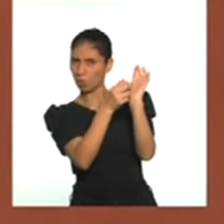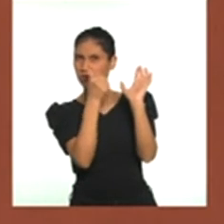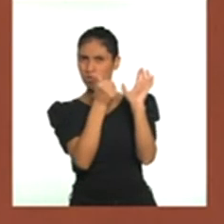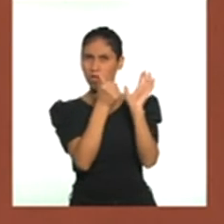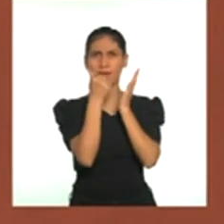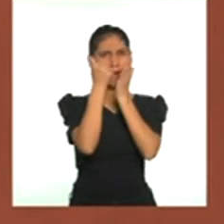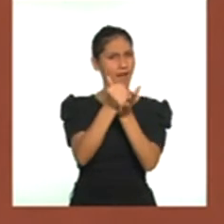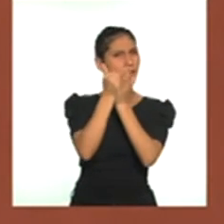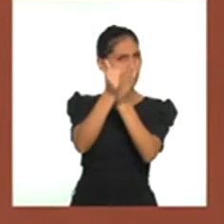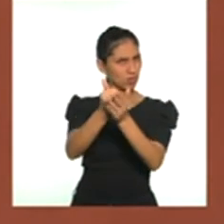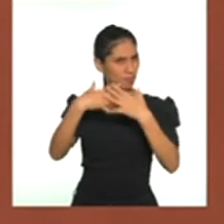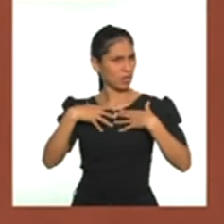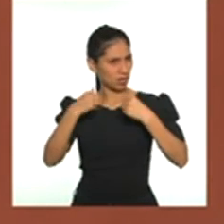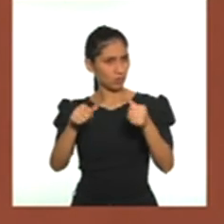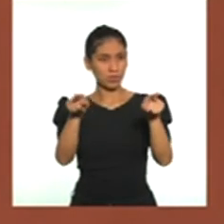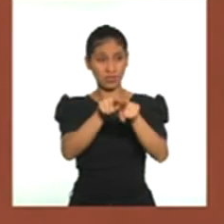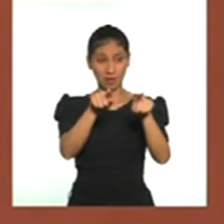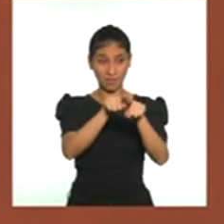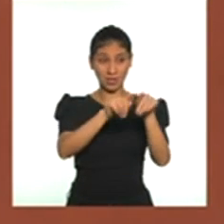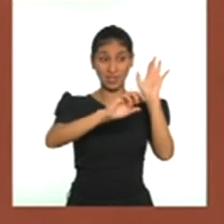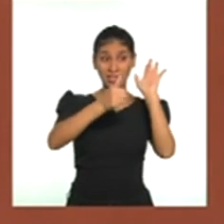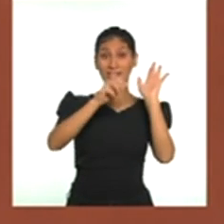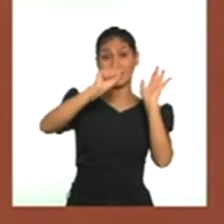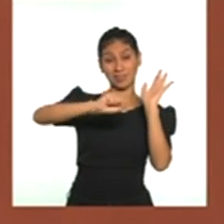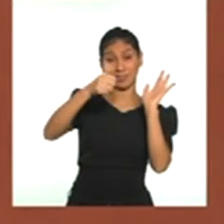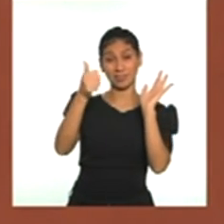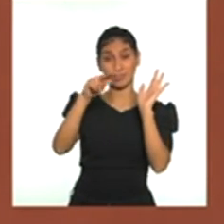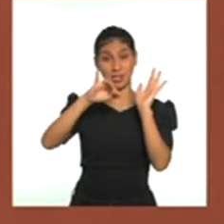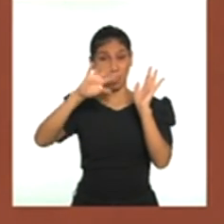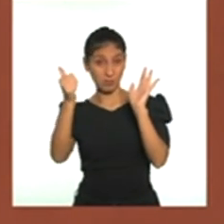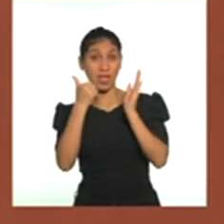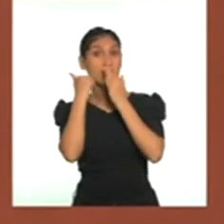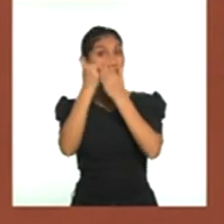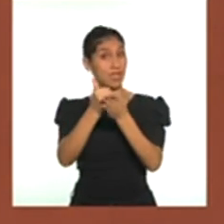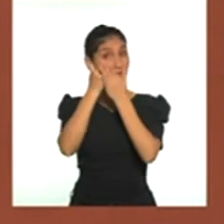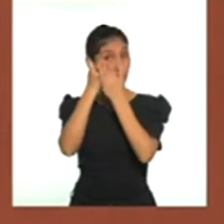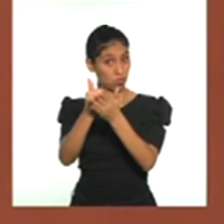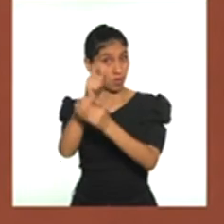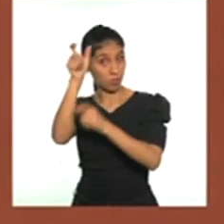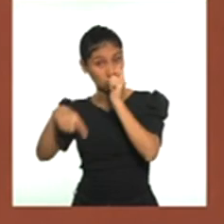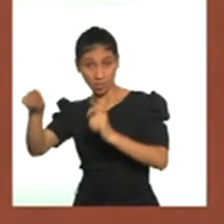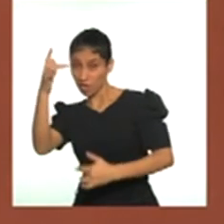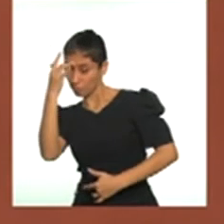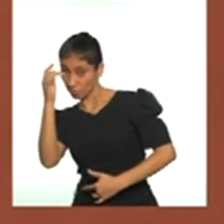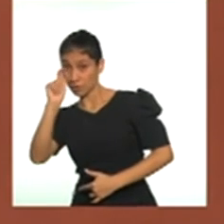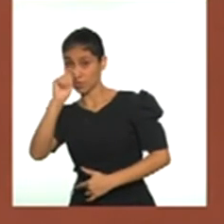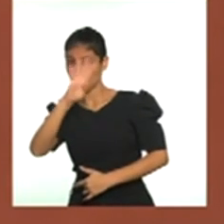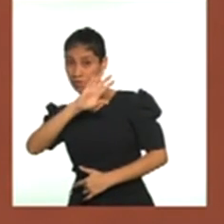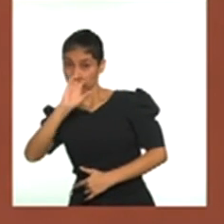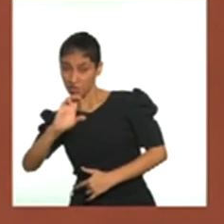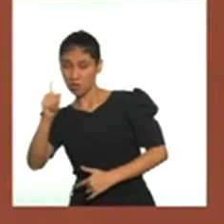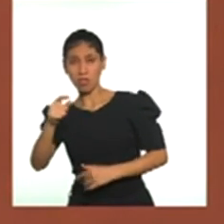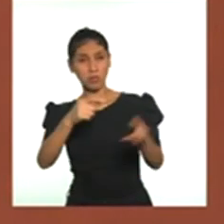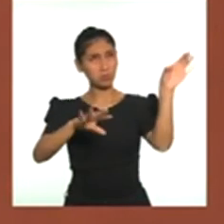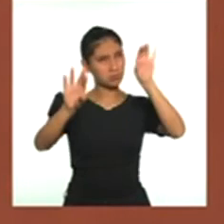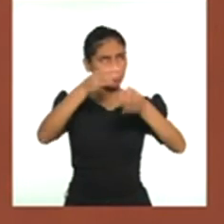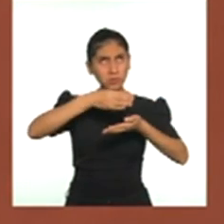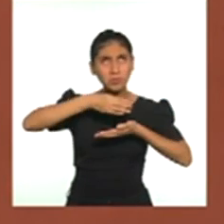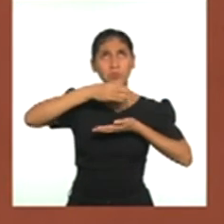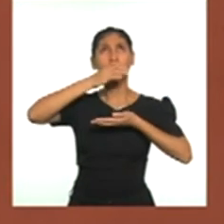efectivas. La savia para los procesos respiratorios. Ayuda en el tratamiento de la tuberculosis. Y la corteza disminuye las